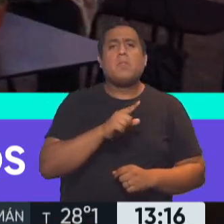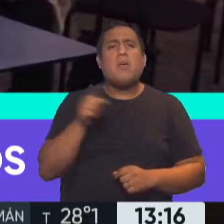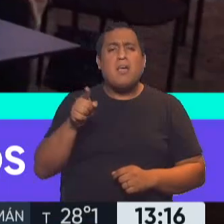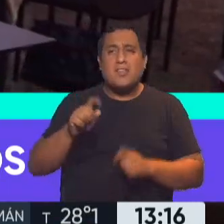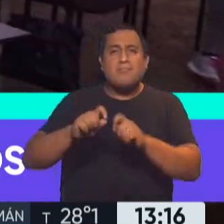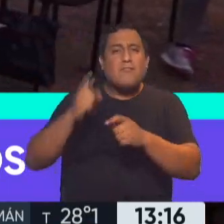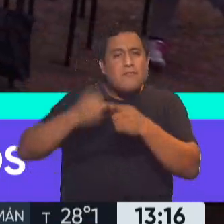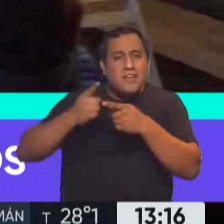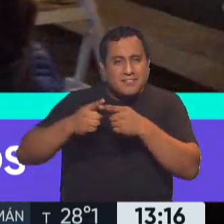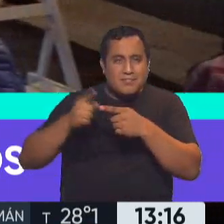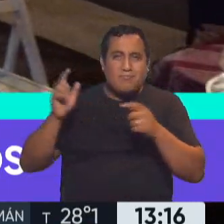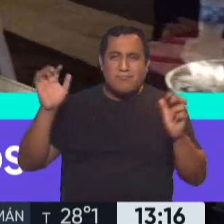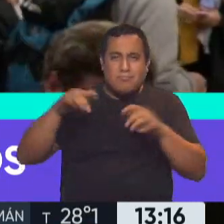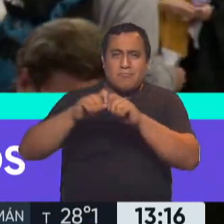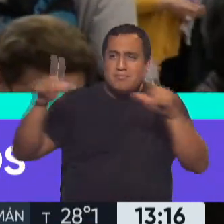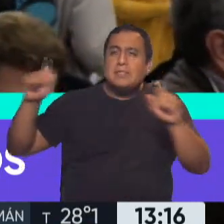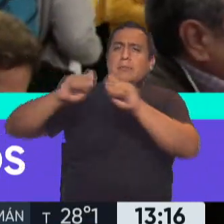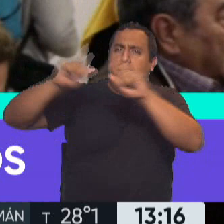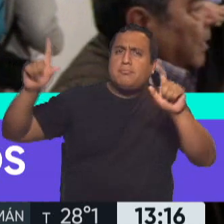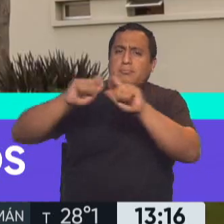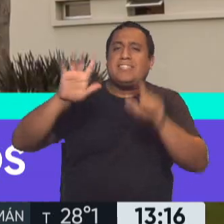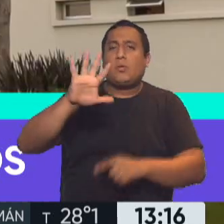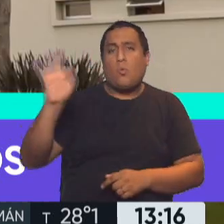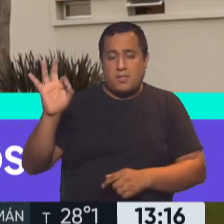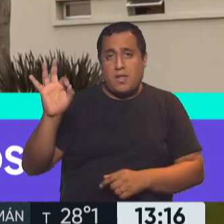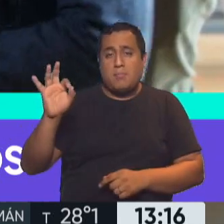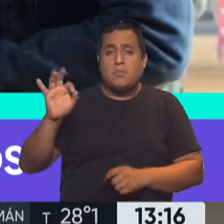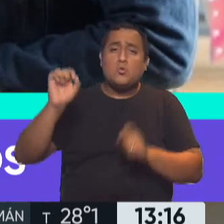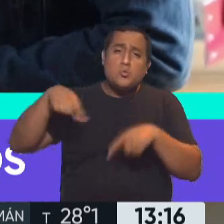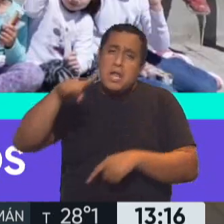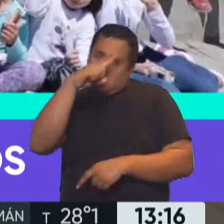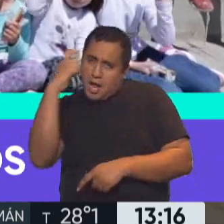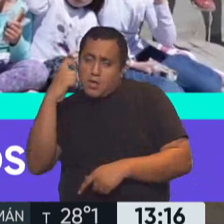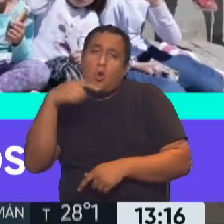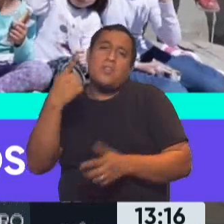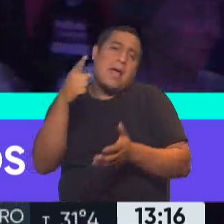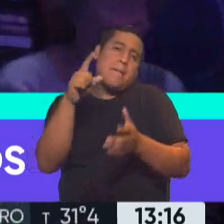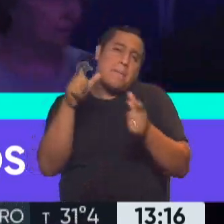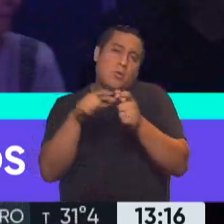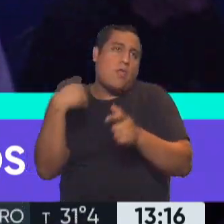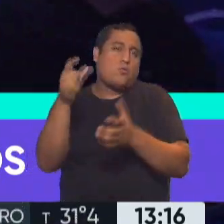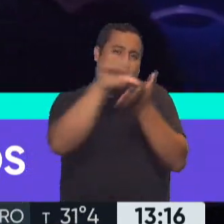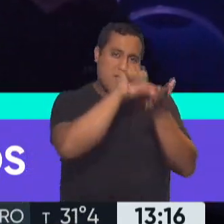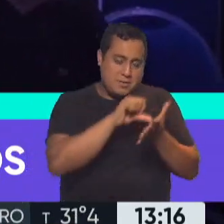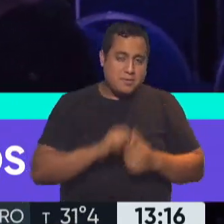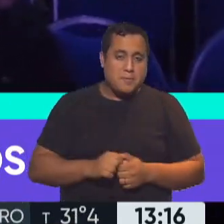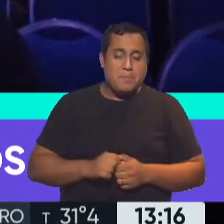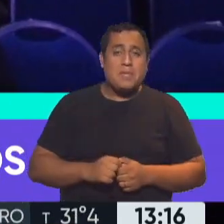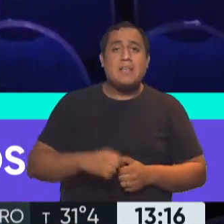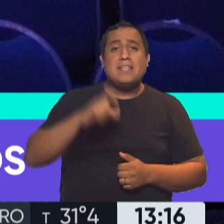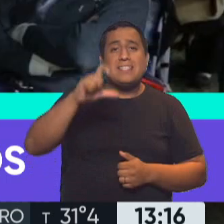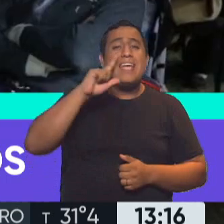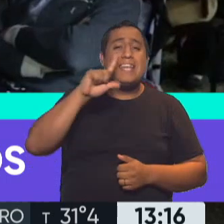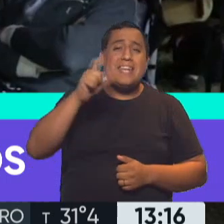promete 50 producciones nacionales e internacionales. La dirección artística del festival está a cargo de Celina Murga, y también está